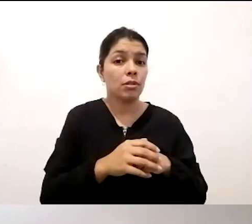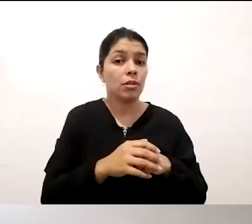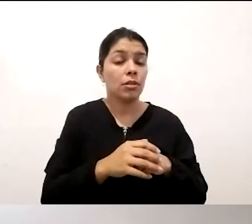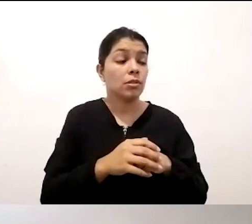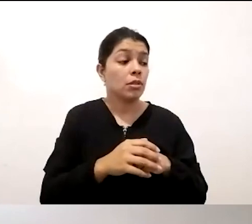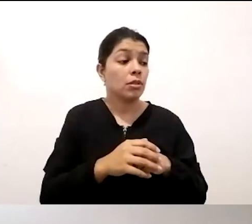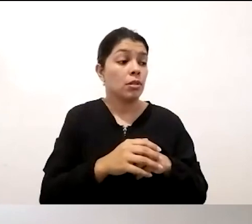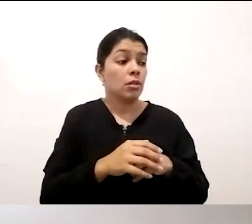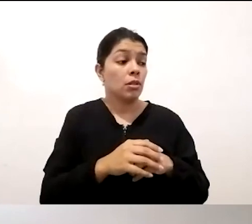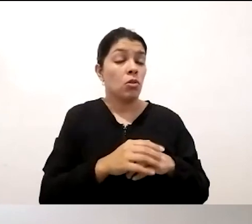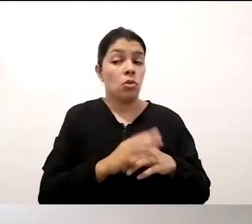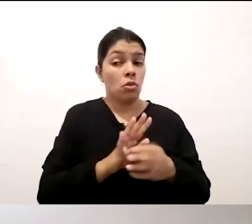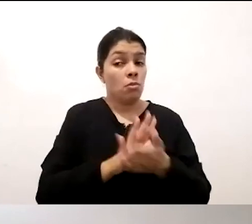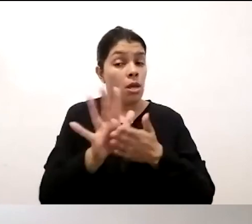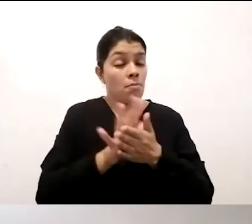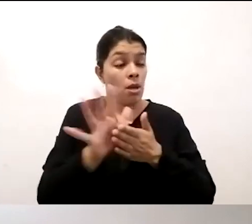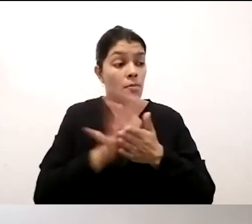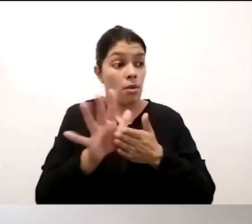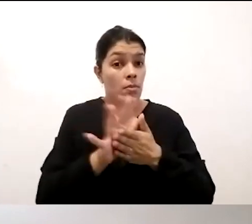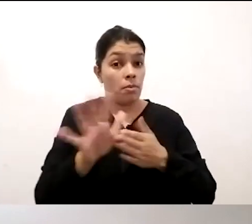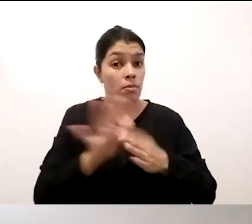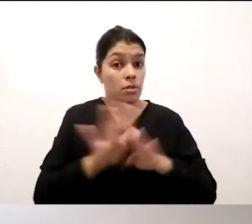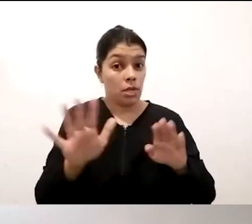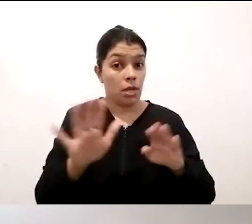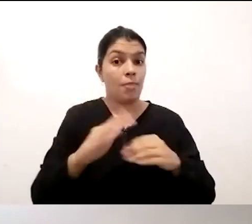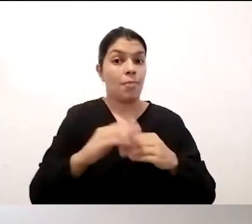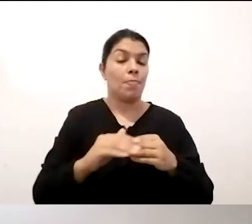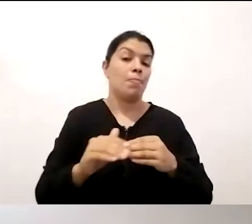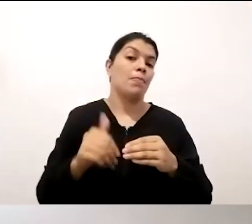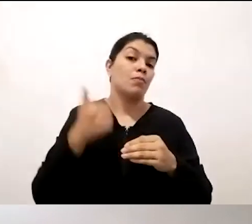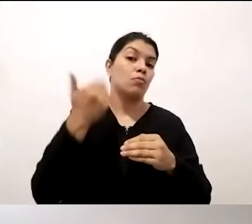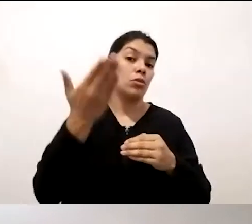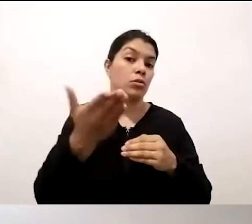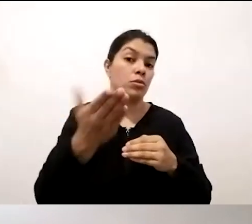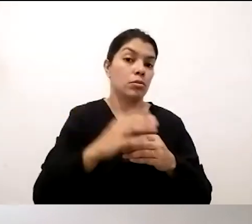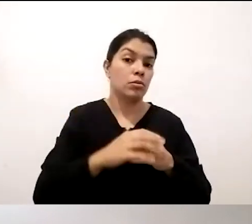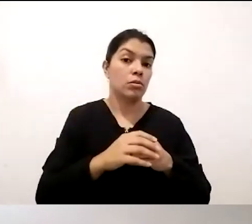esta atención, y eso no significa que es que me acabo